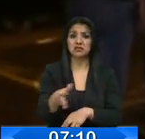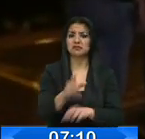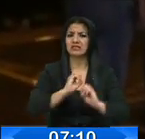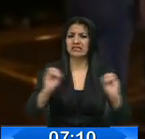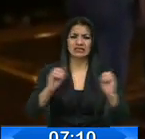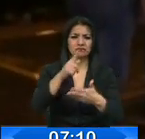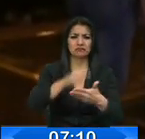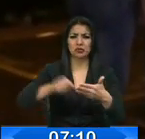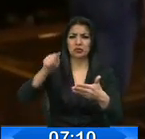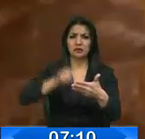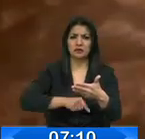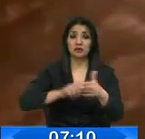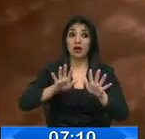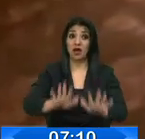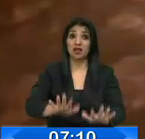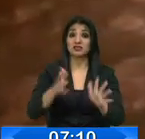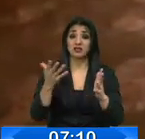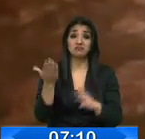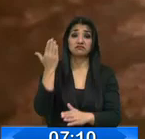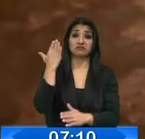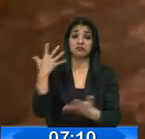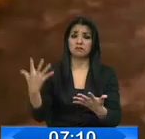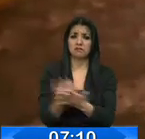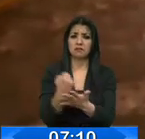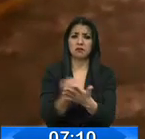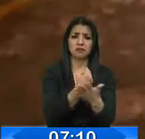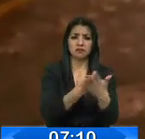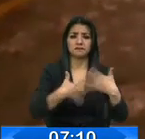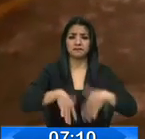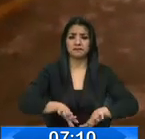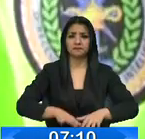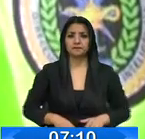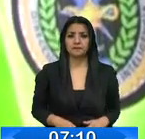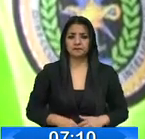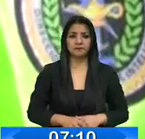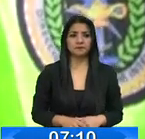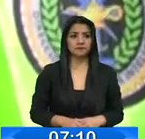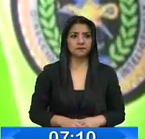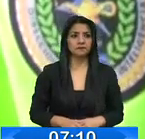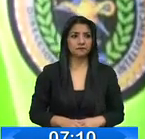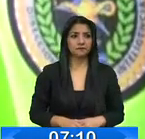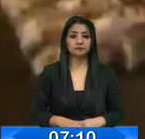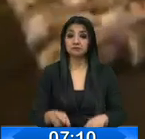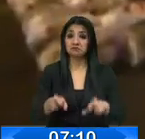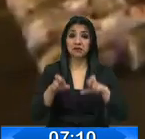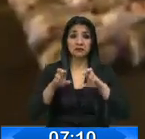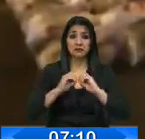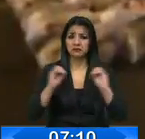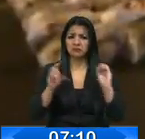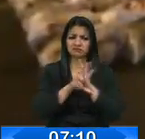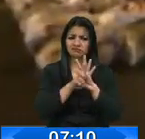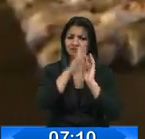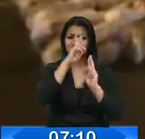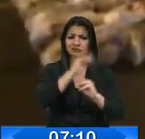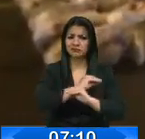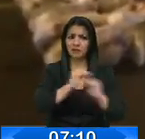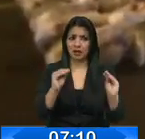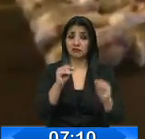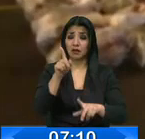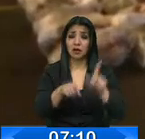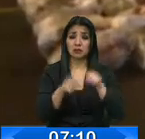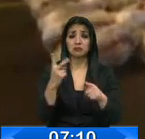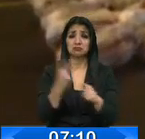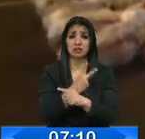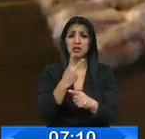minero. Son varios los decomisos registrados en diferentes puntos del país. Están sacando ilegalmente. A pesar de los riesgos, muchos se